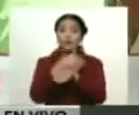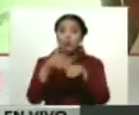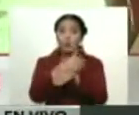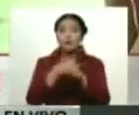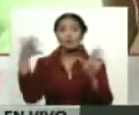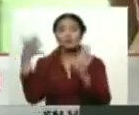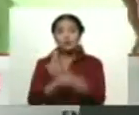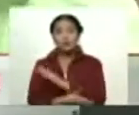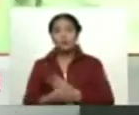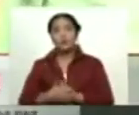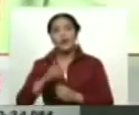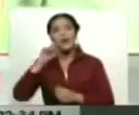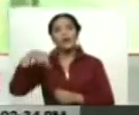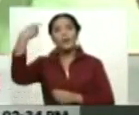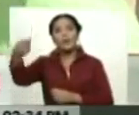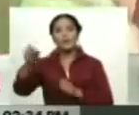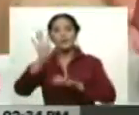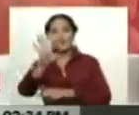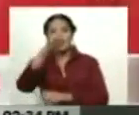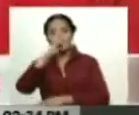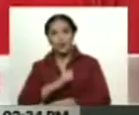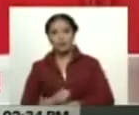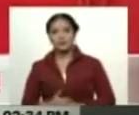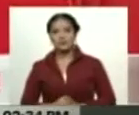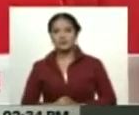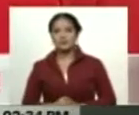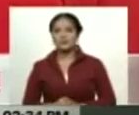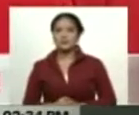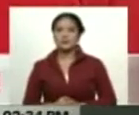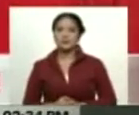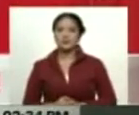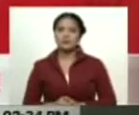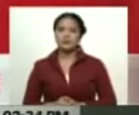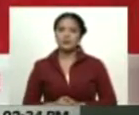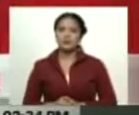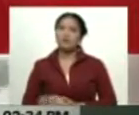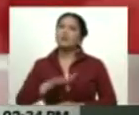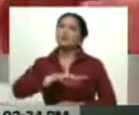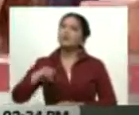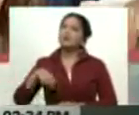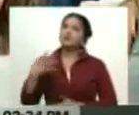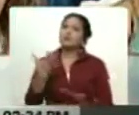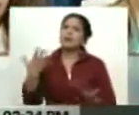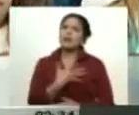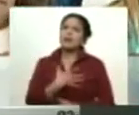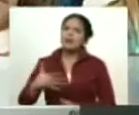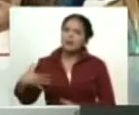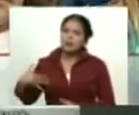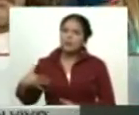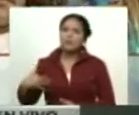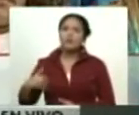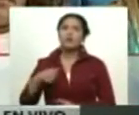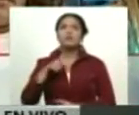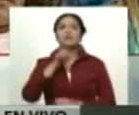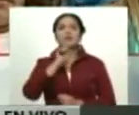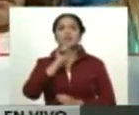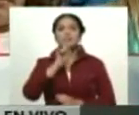cara a los próximos 5 años. Bueno, ¿qué esperamos los venezolanos de los